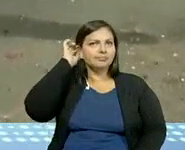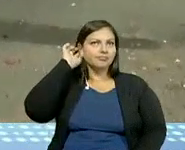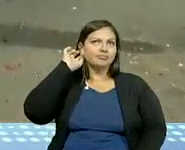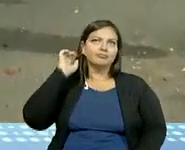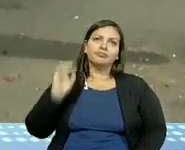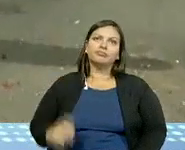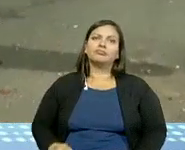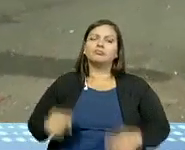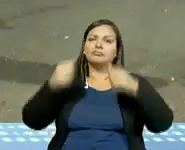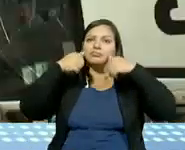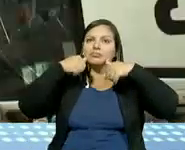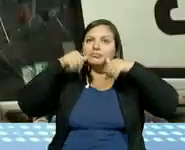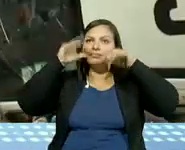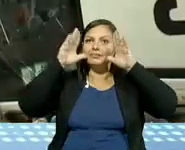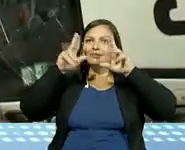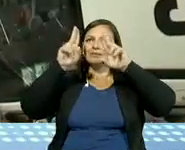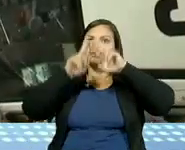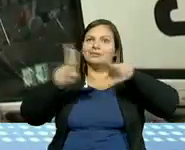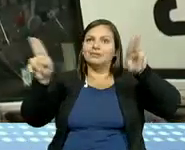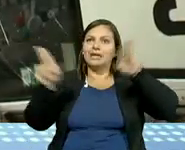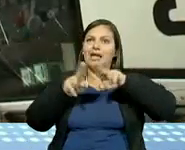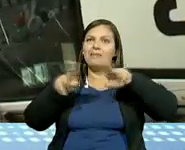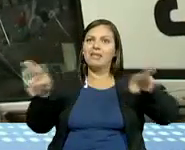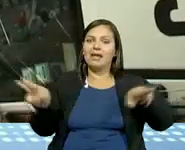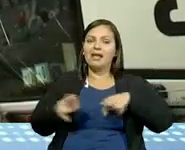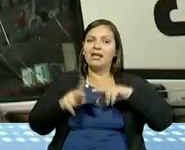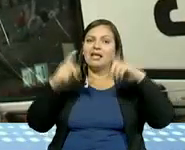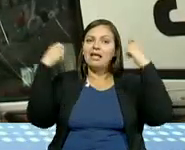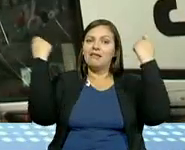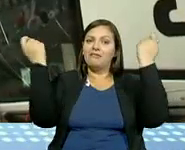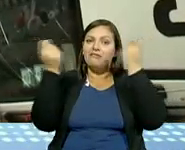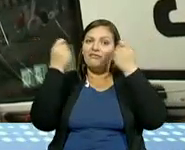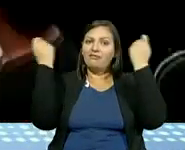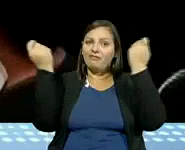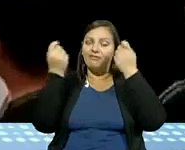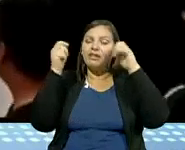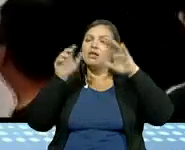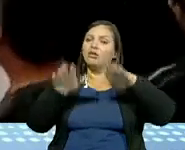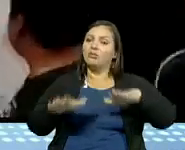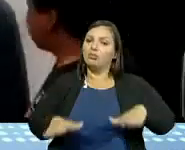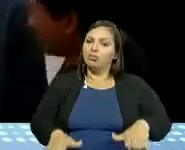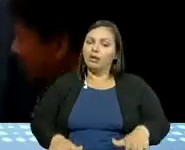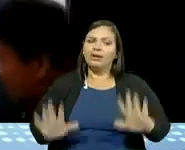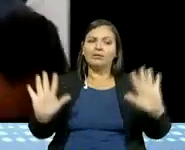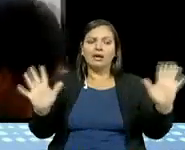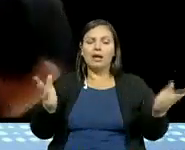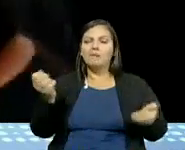hechos lamentables que tengan que estar pasando. Lo importante de eso, como usted bien dijo,